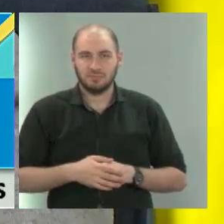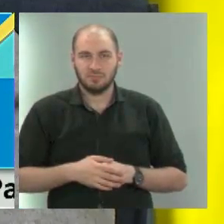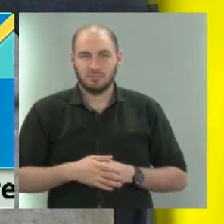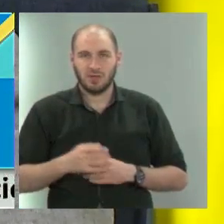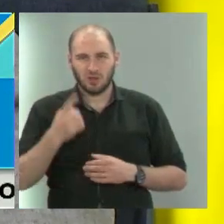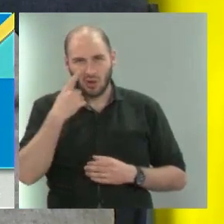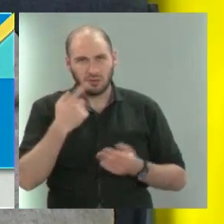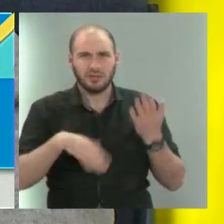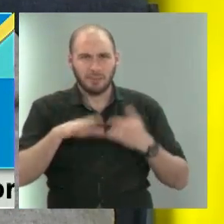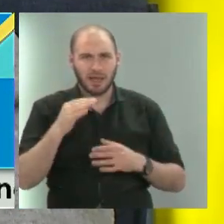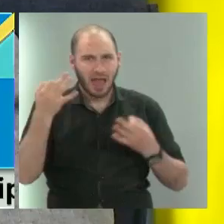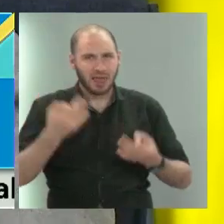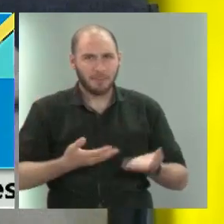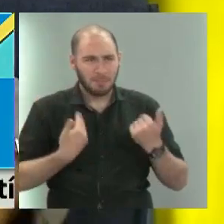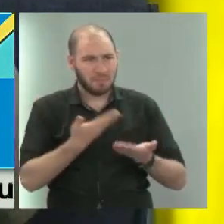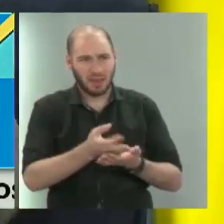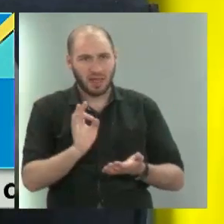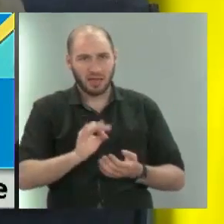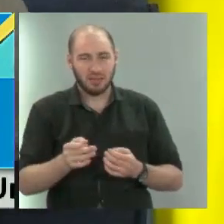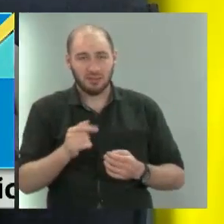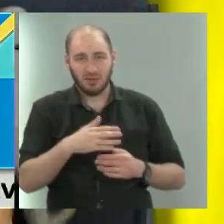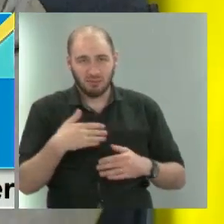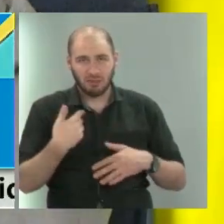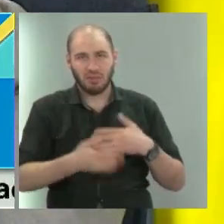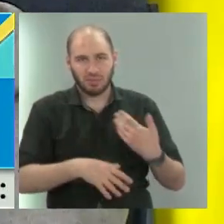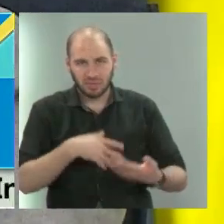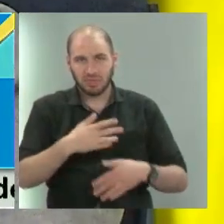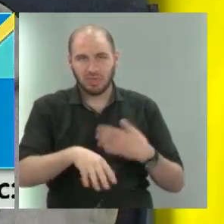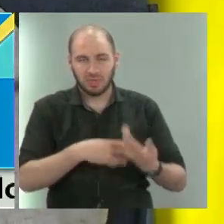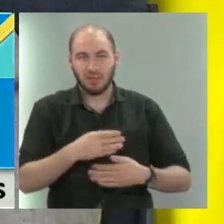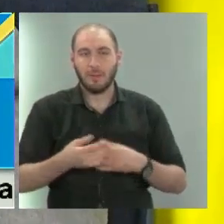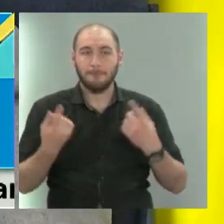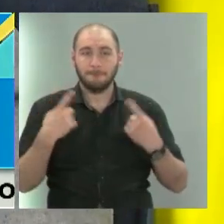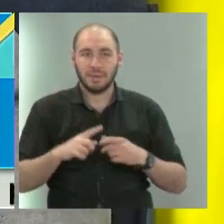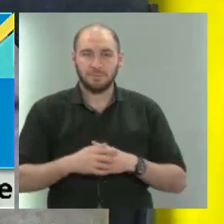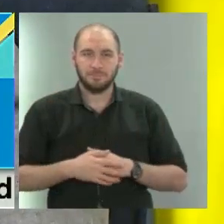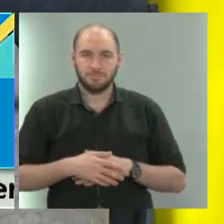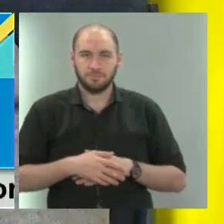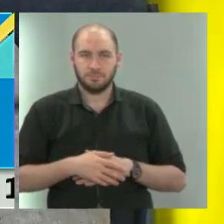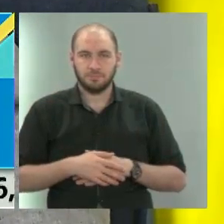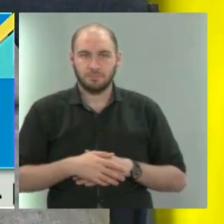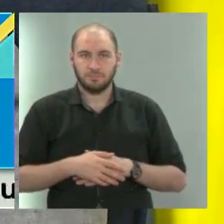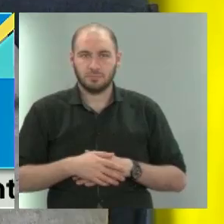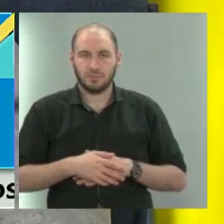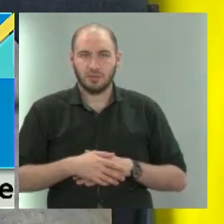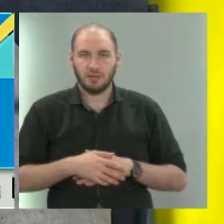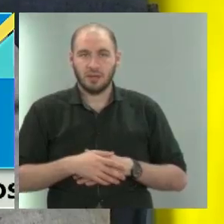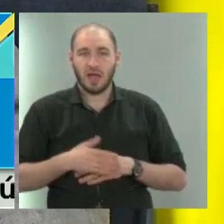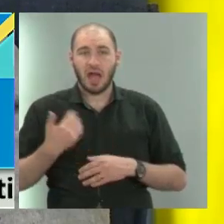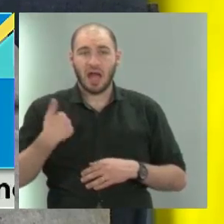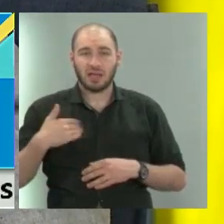mayor conocimiento y mayor calidad, van acompañando eso. Pero sin embargo, en la